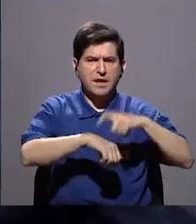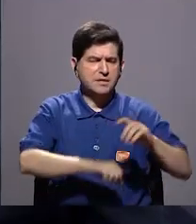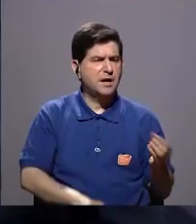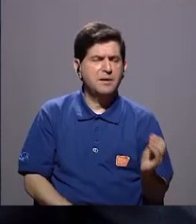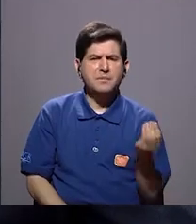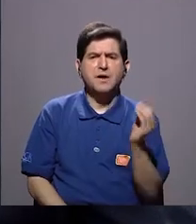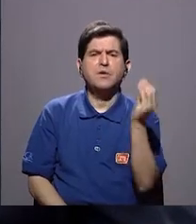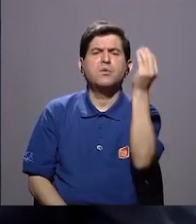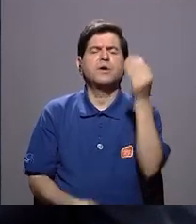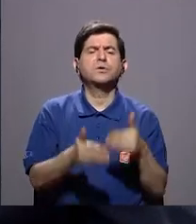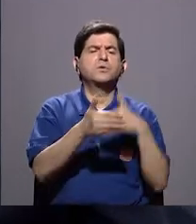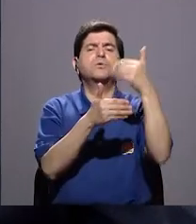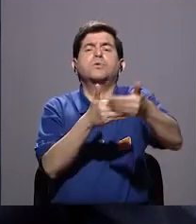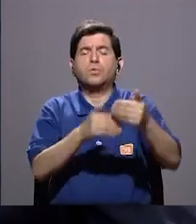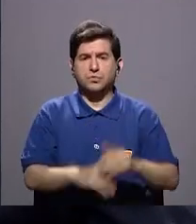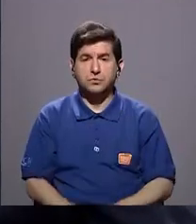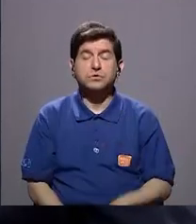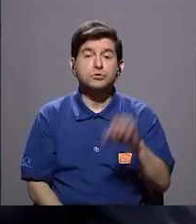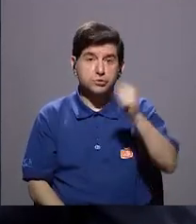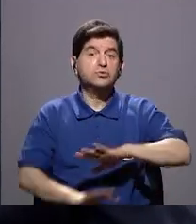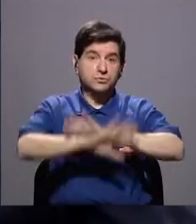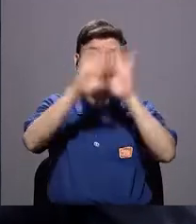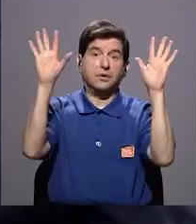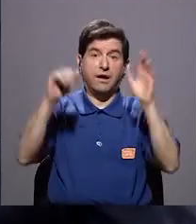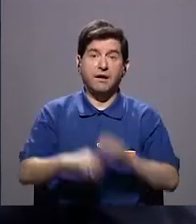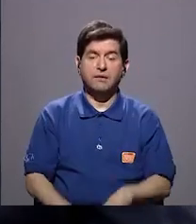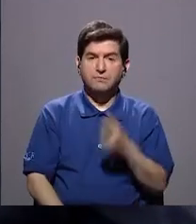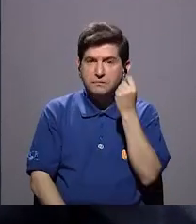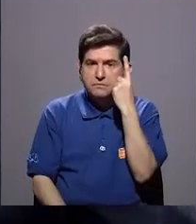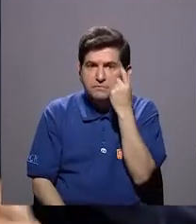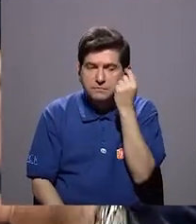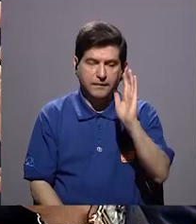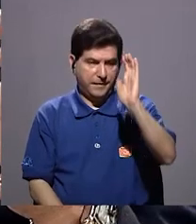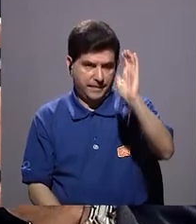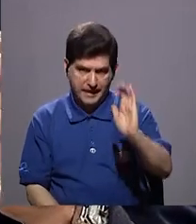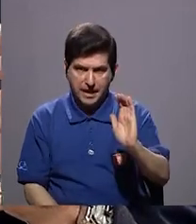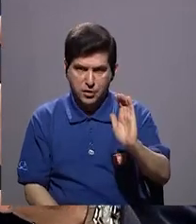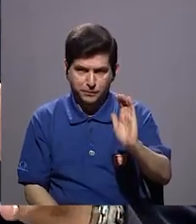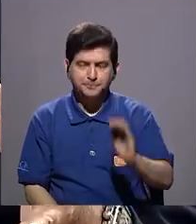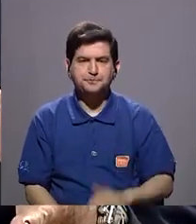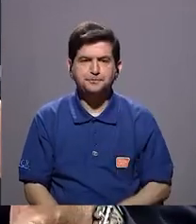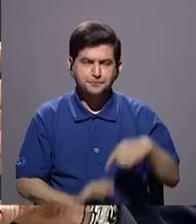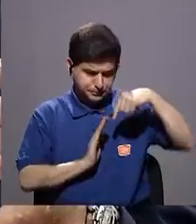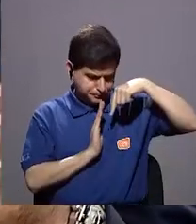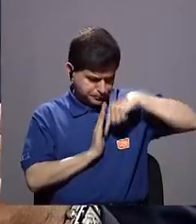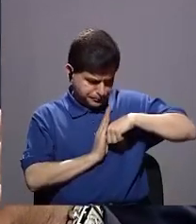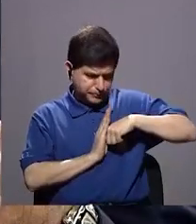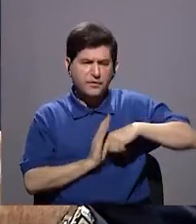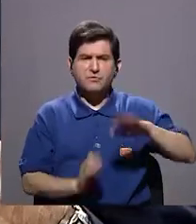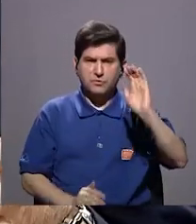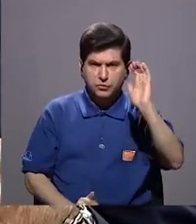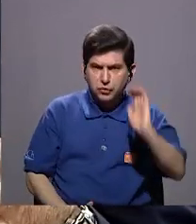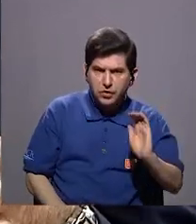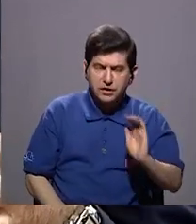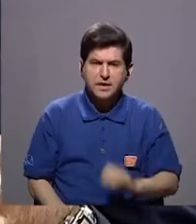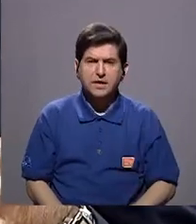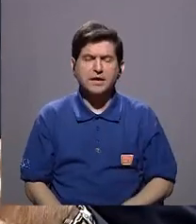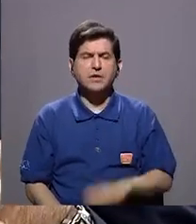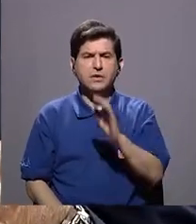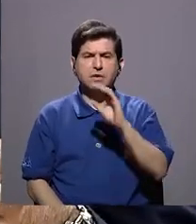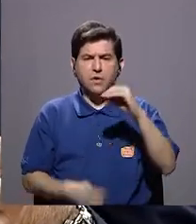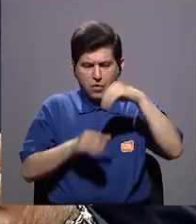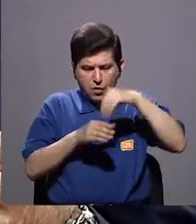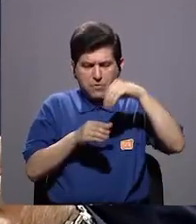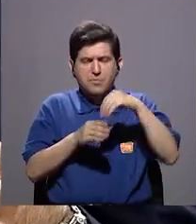etapas de adolescencia que, claro, que es porque, complejo. Porque lo que tenemos que entender es el niño, en el fondo, como niño va a ser o va a tener